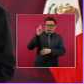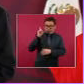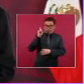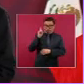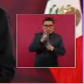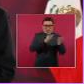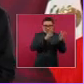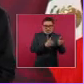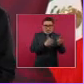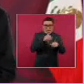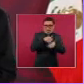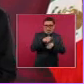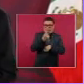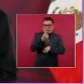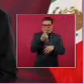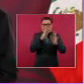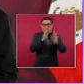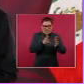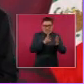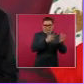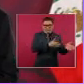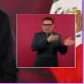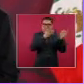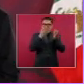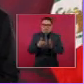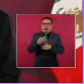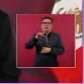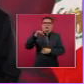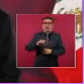fue el tramo 1, ahora corresponde